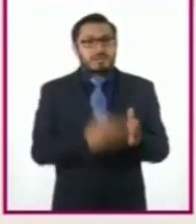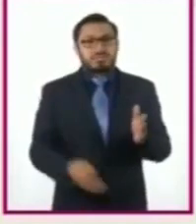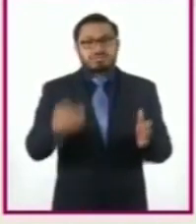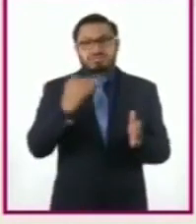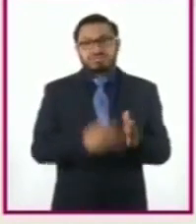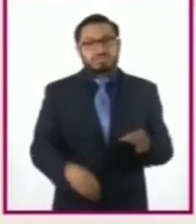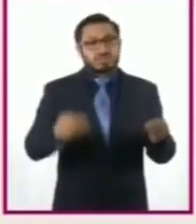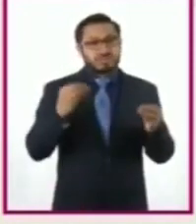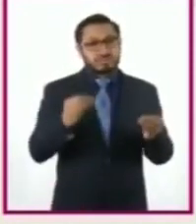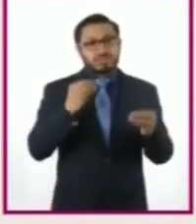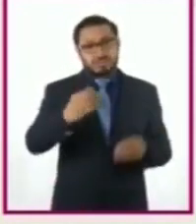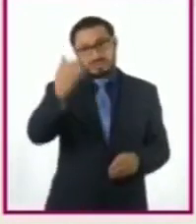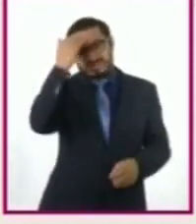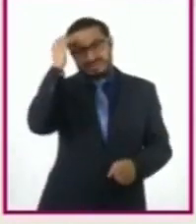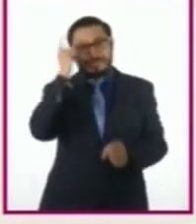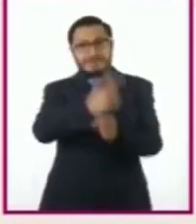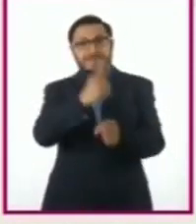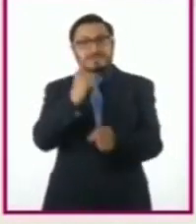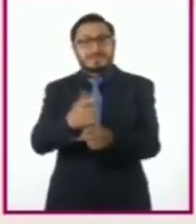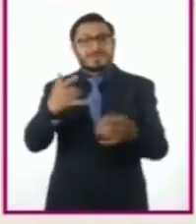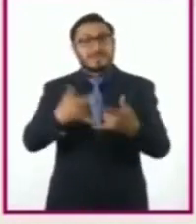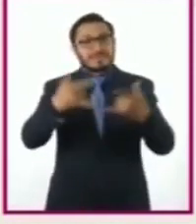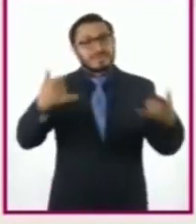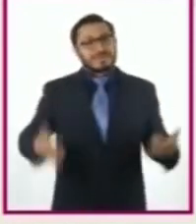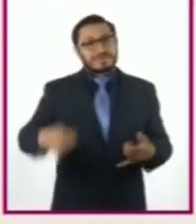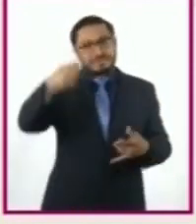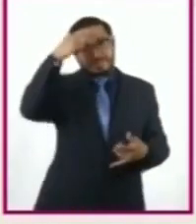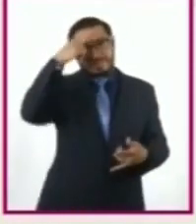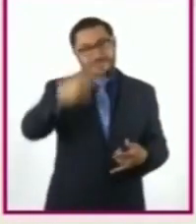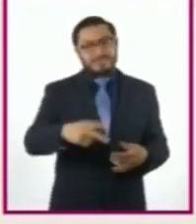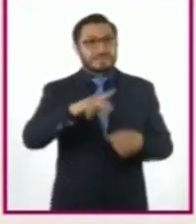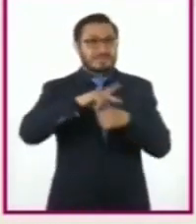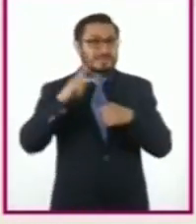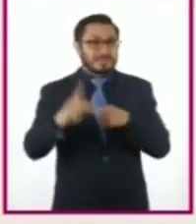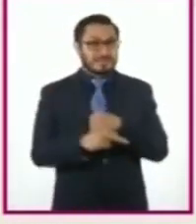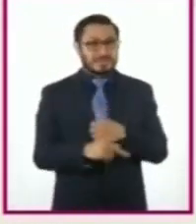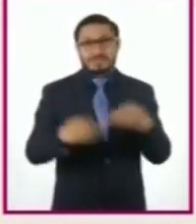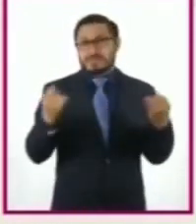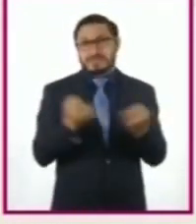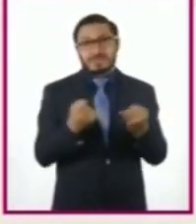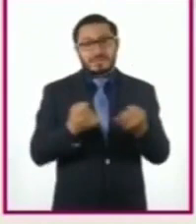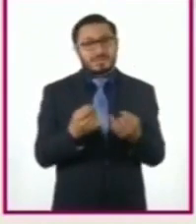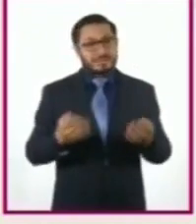y descubrir de la historia de nuestro país. Así que nos